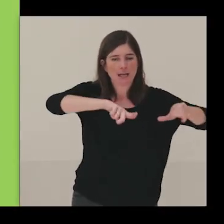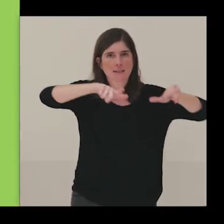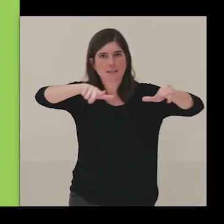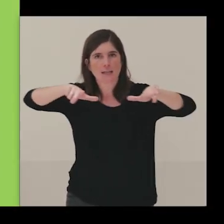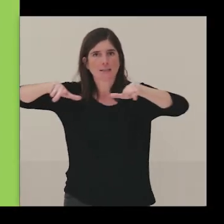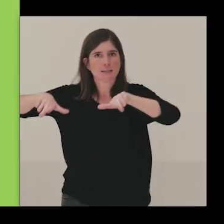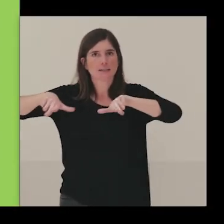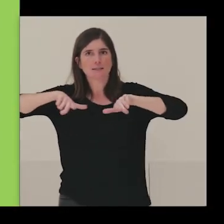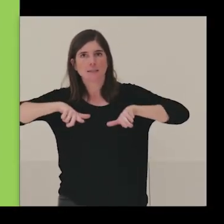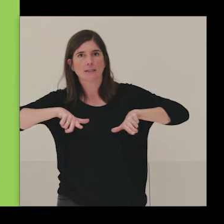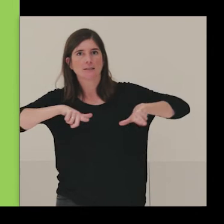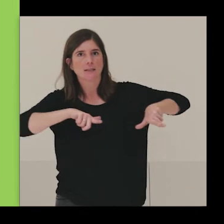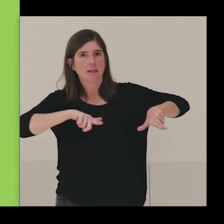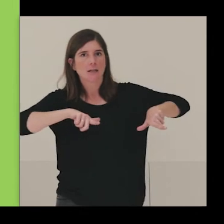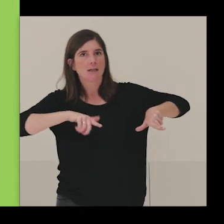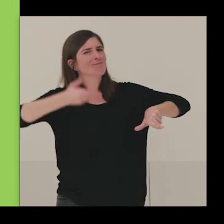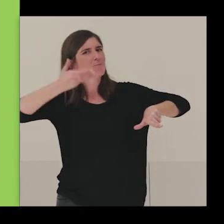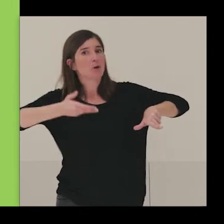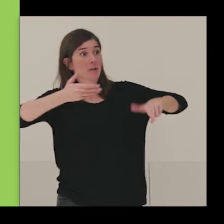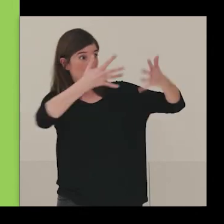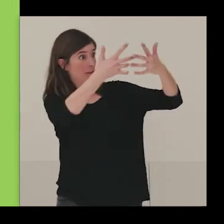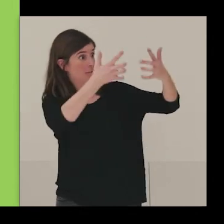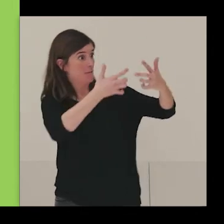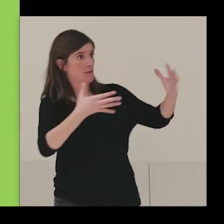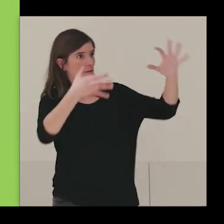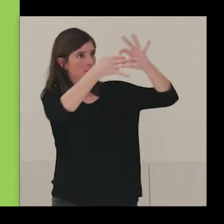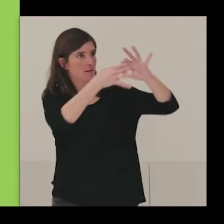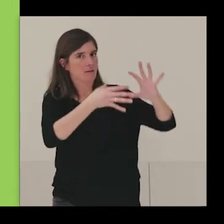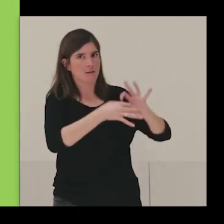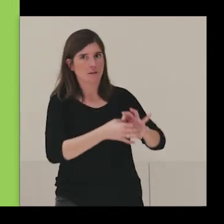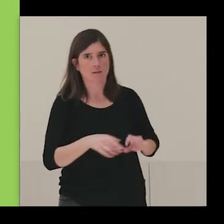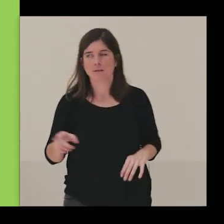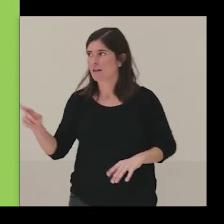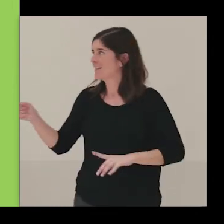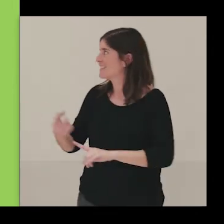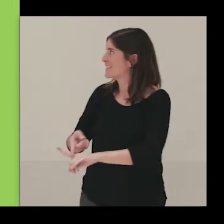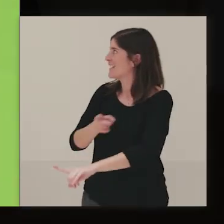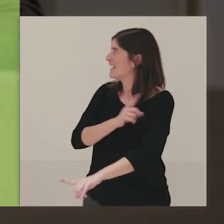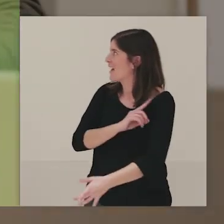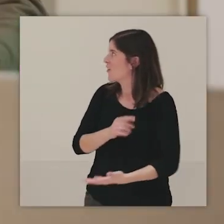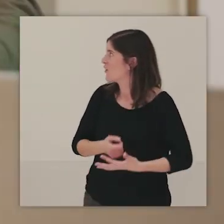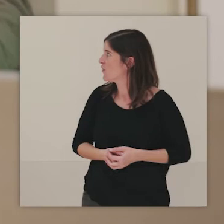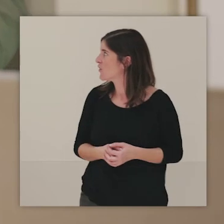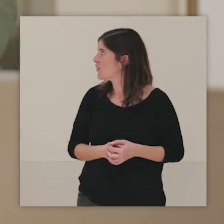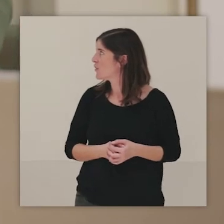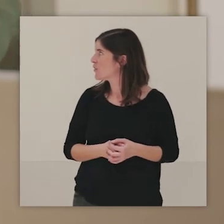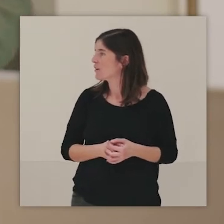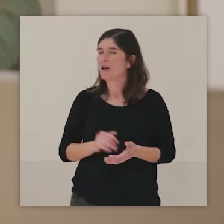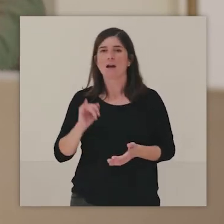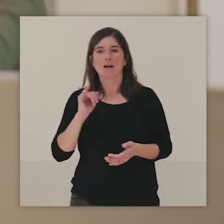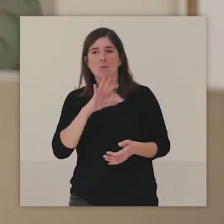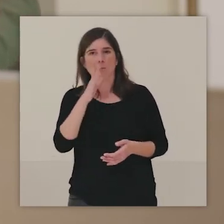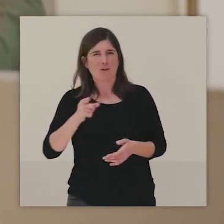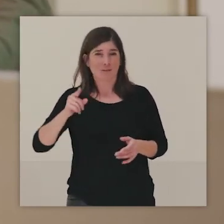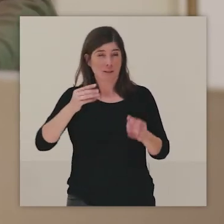correlación en el texto se va describiendo lo esencial. Porque el detalle es exageradísimo, claro, son diferentes situaciones